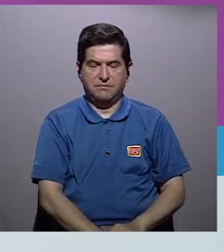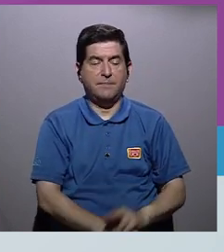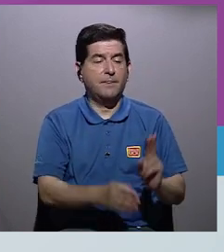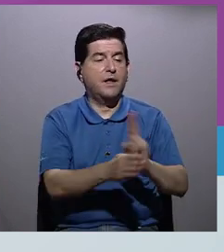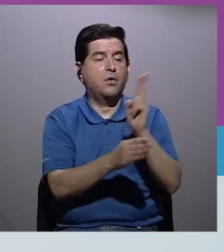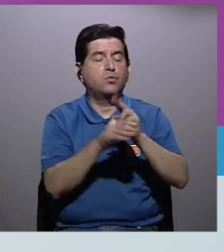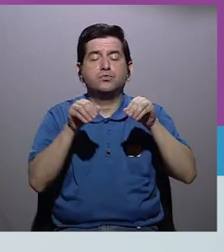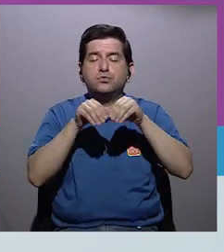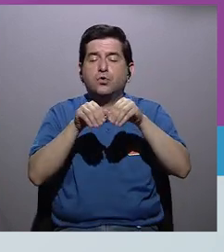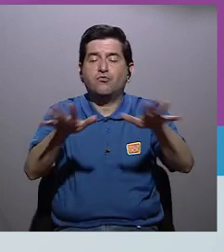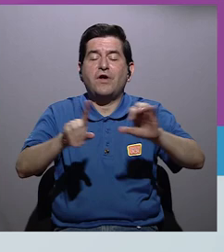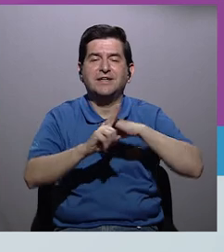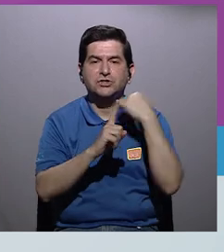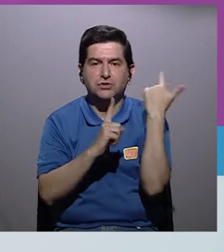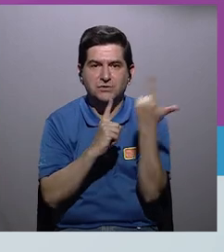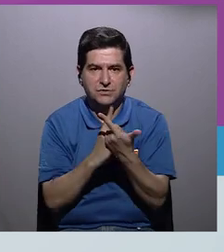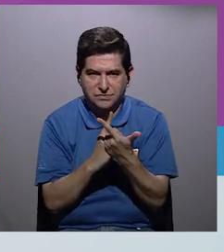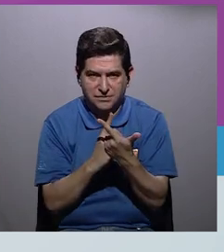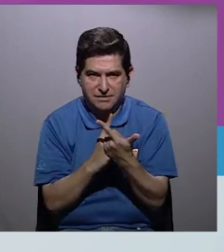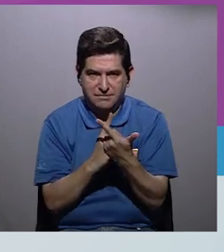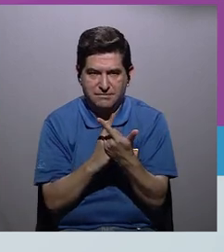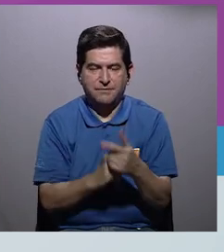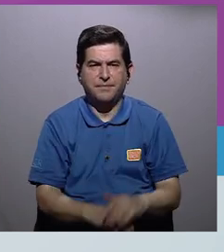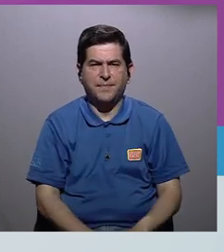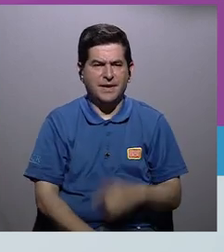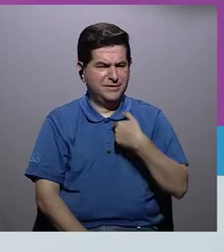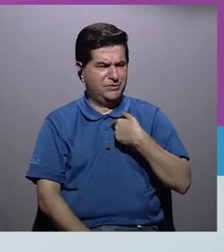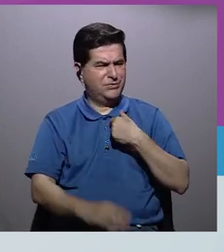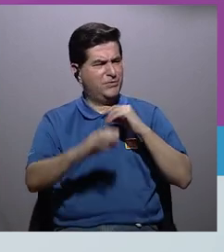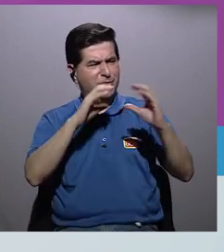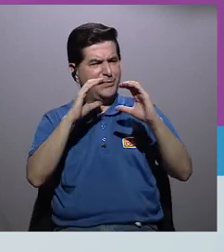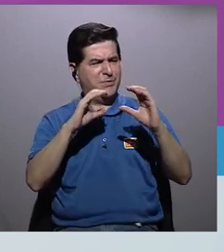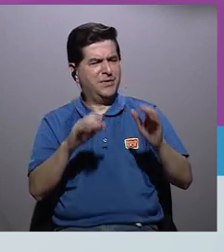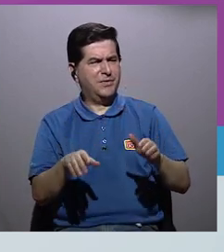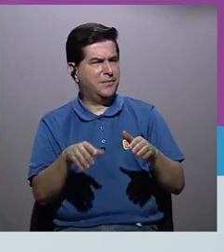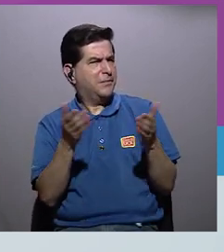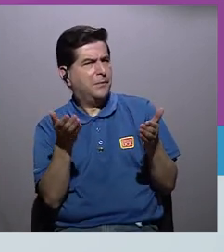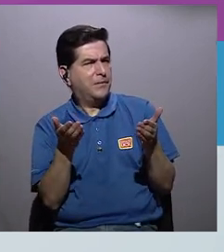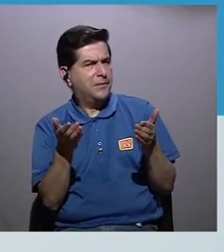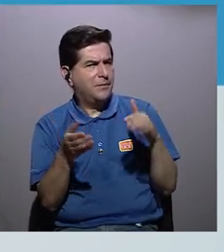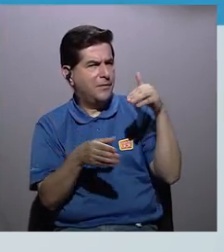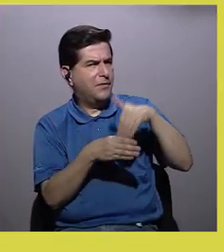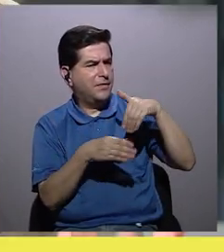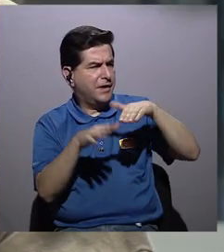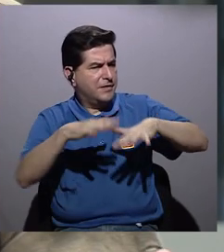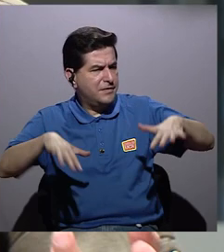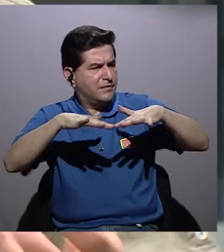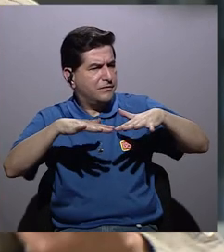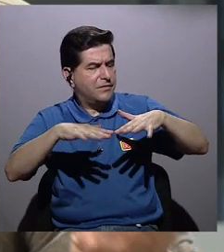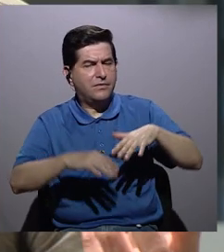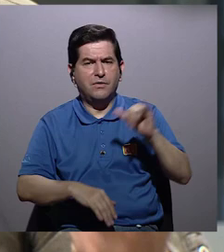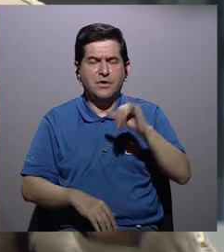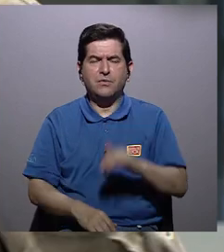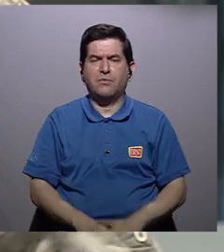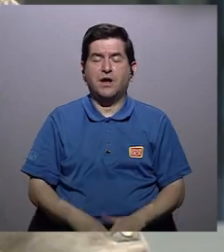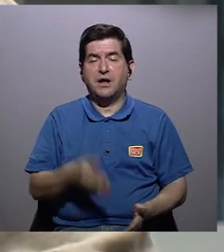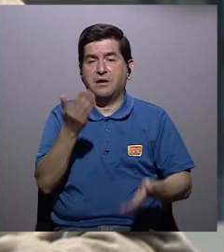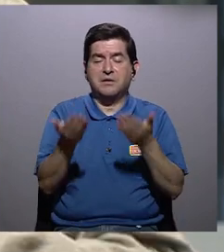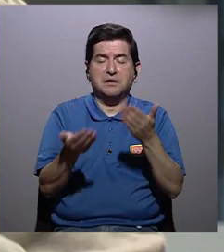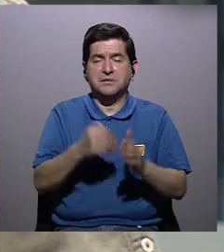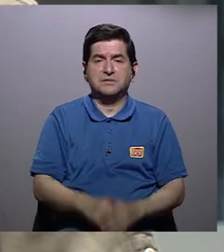el uso de las redes sociales, que implica cómo comunicarme en redes sociales, comunicarme en chats